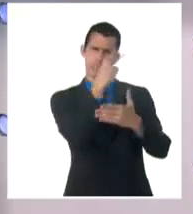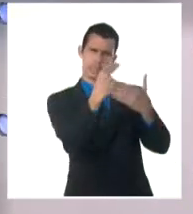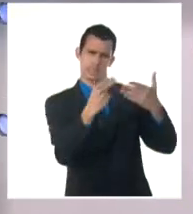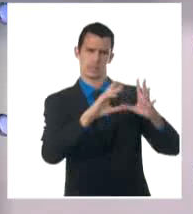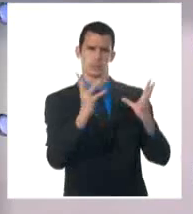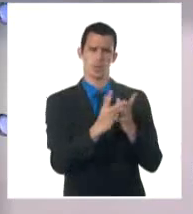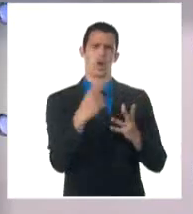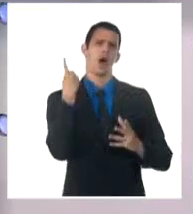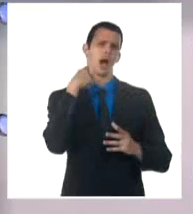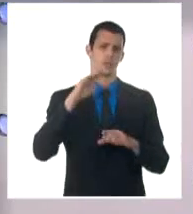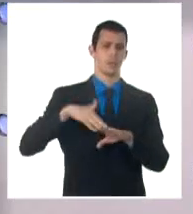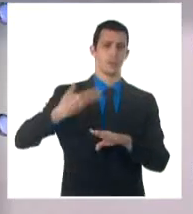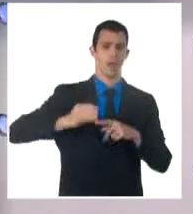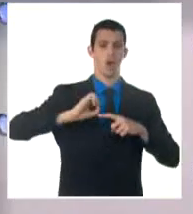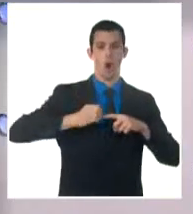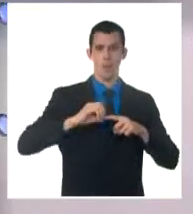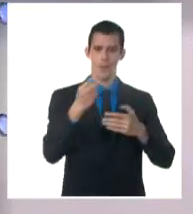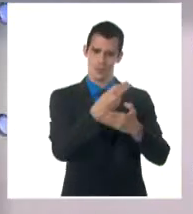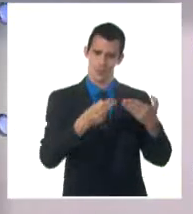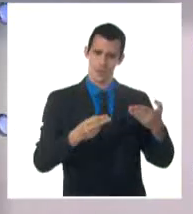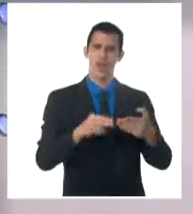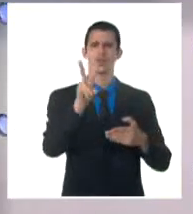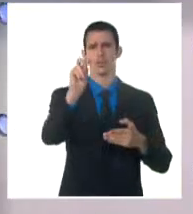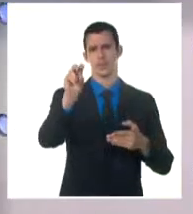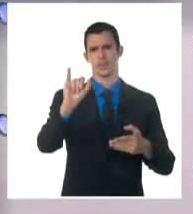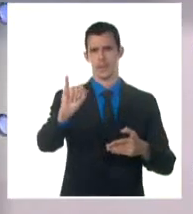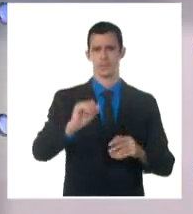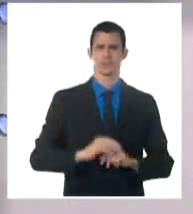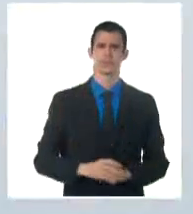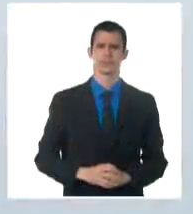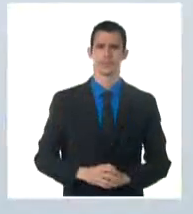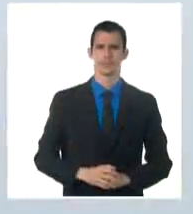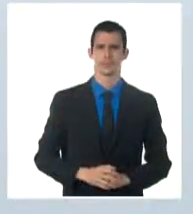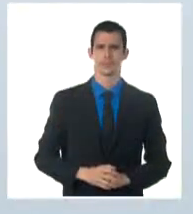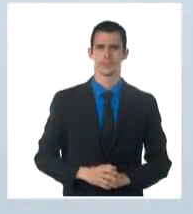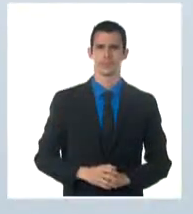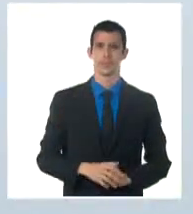inserta en el programa de la 23ª Bienal Internacional de Humorismo Gráfico.